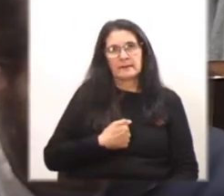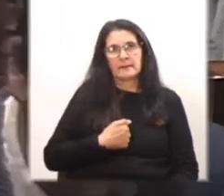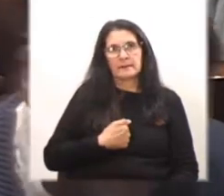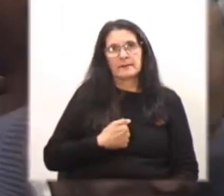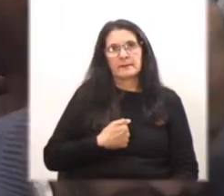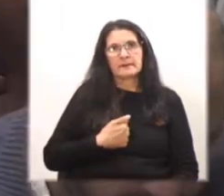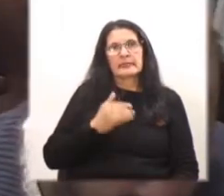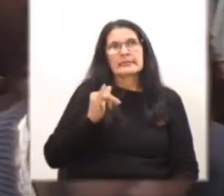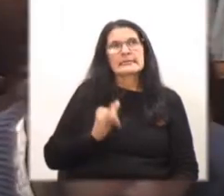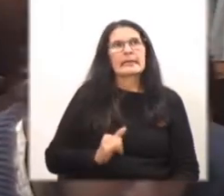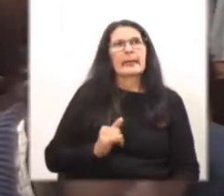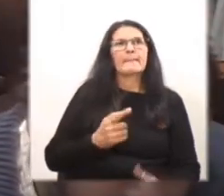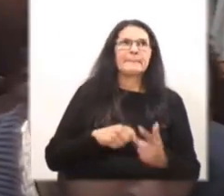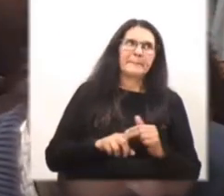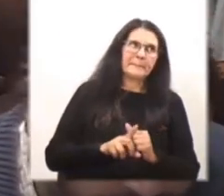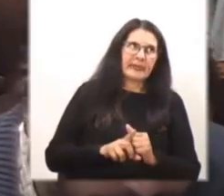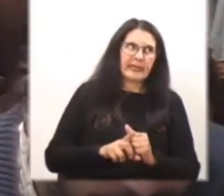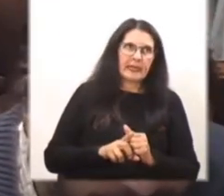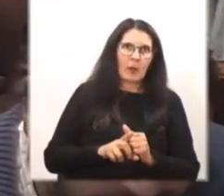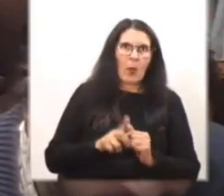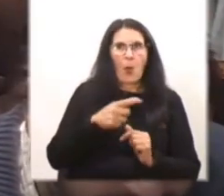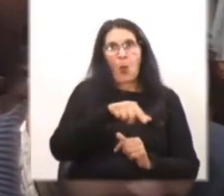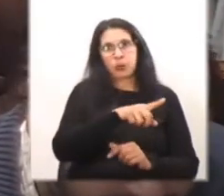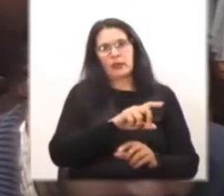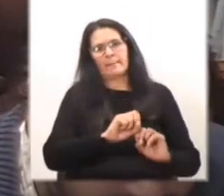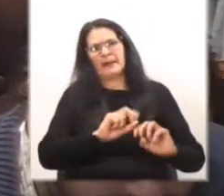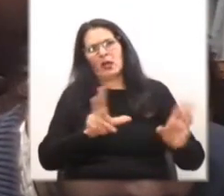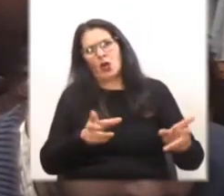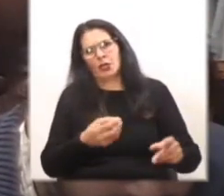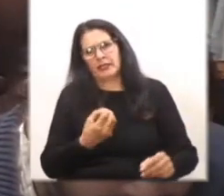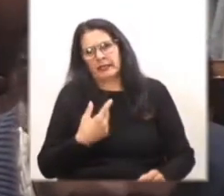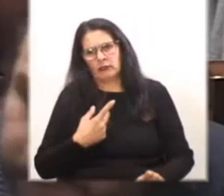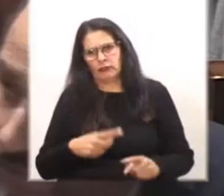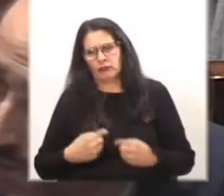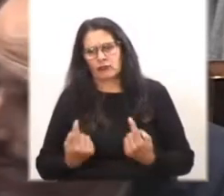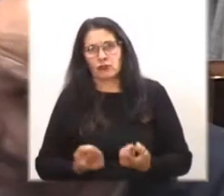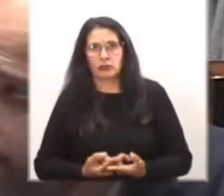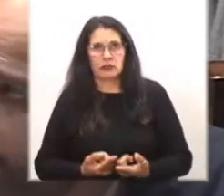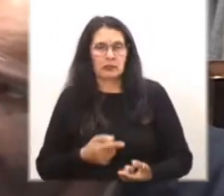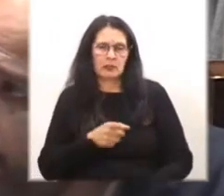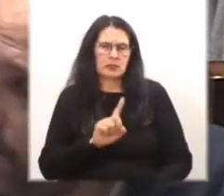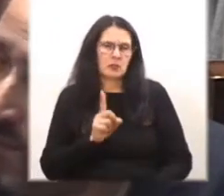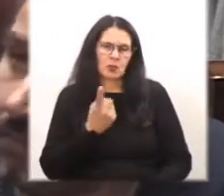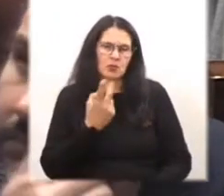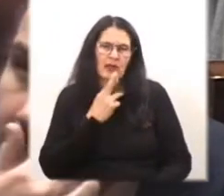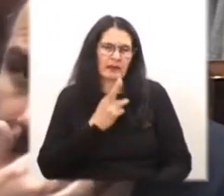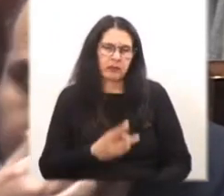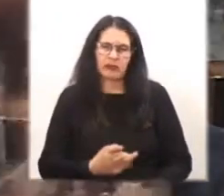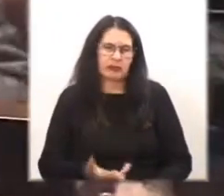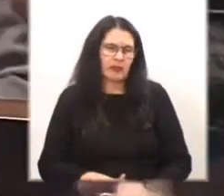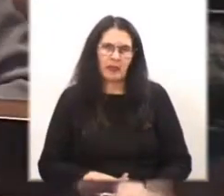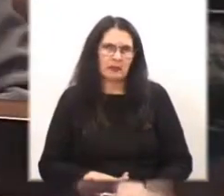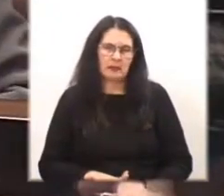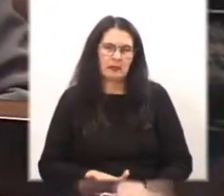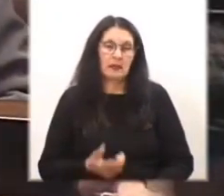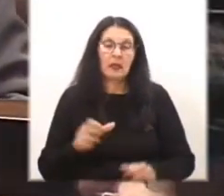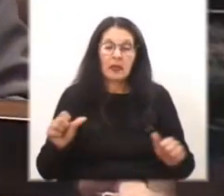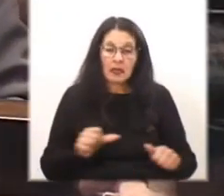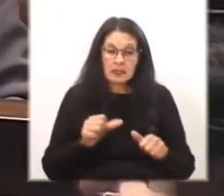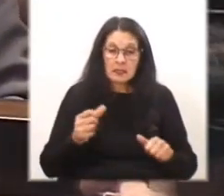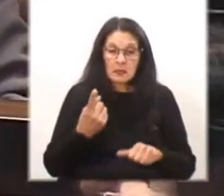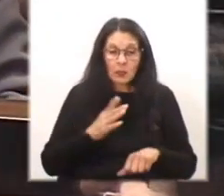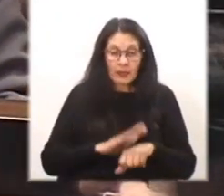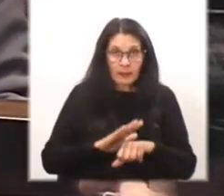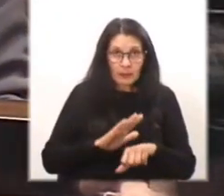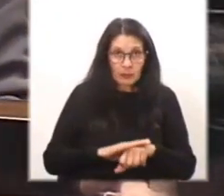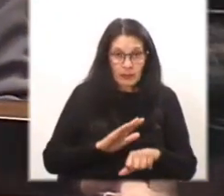sí, pero ustedes fueron peores. Porque esa no es la respuesta. El hacerse